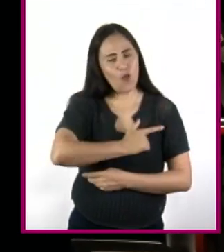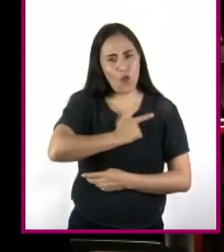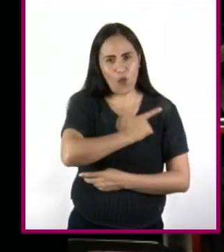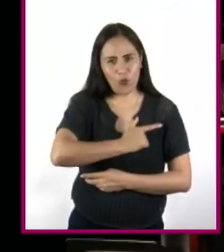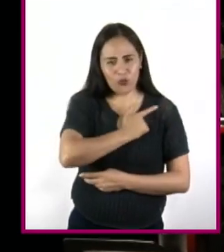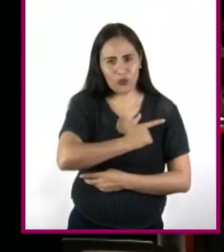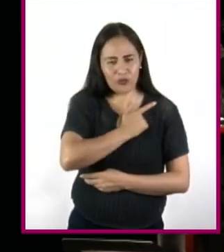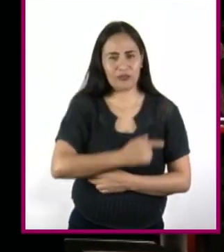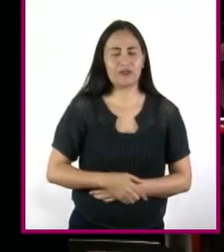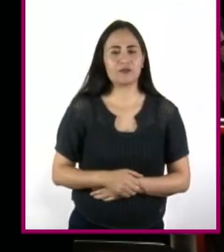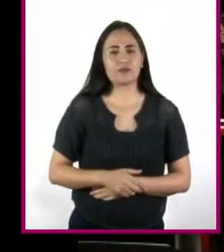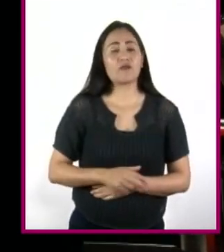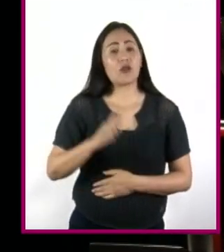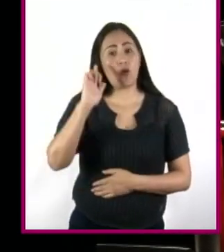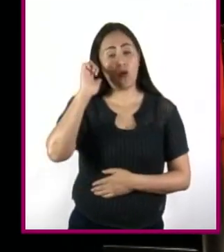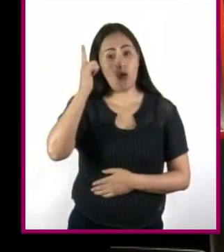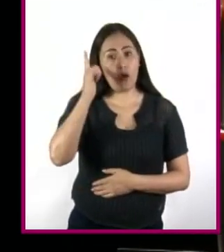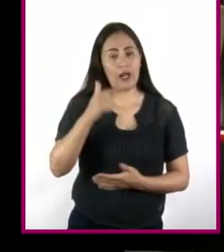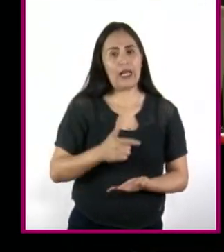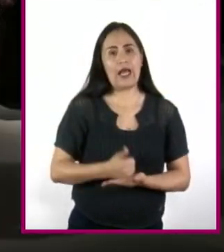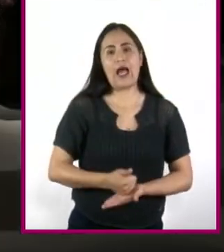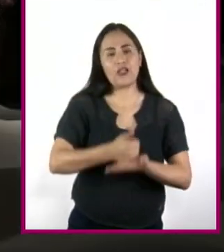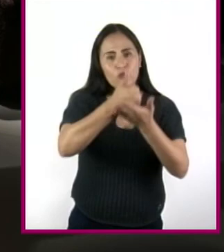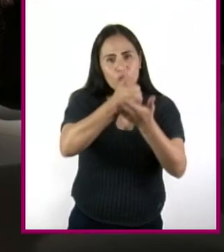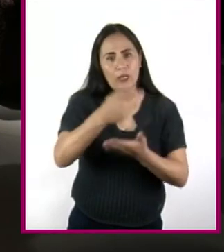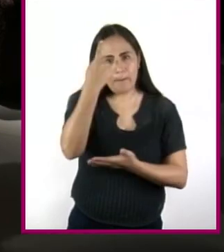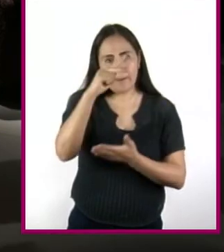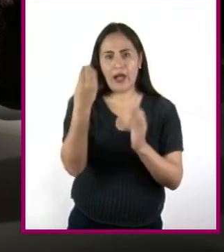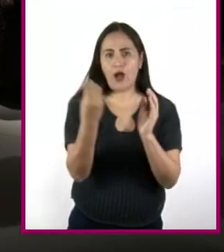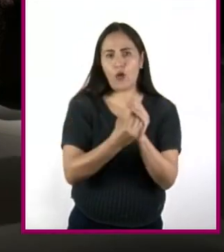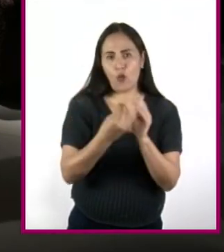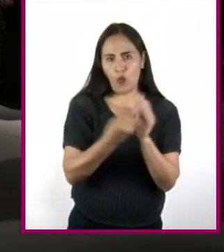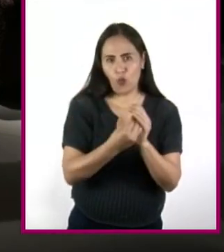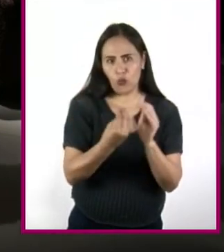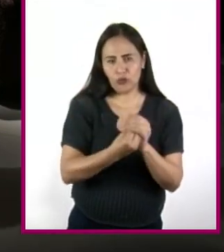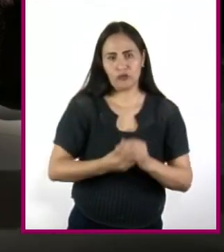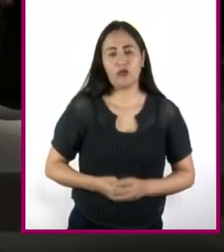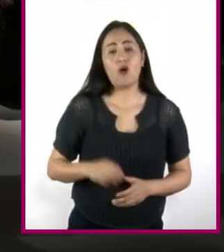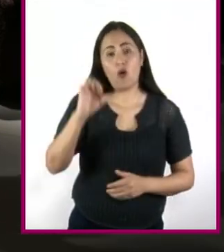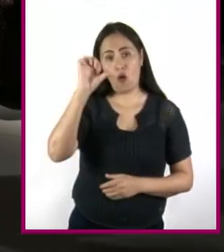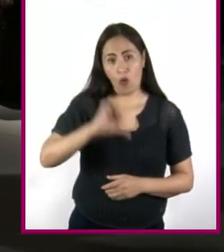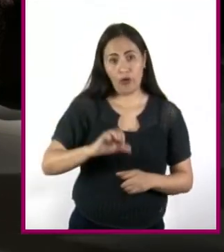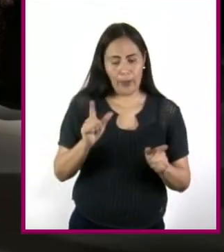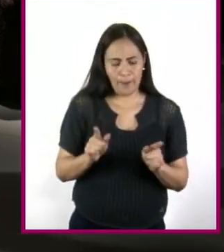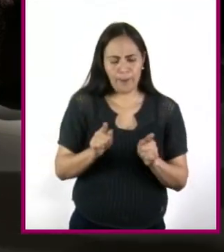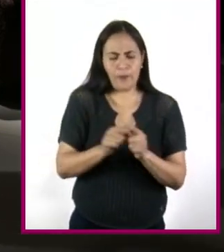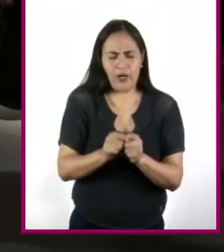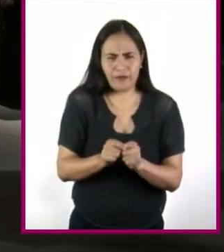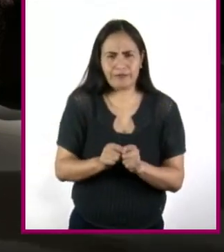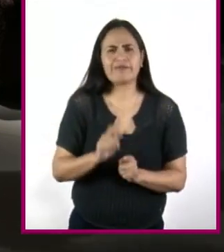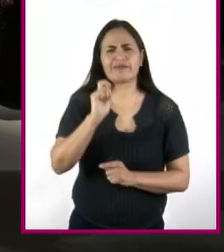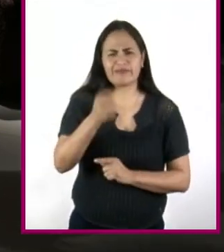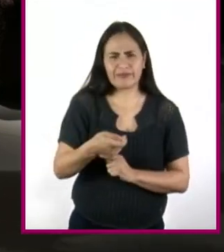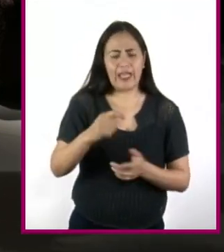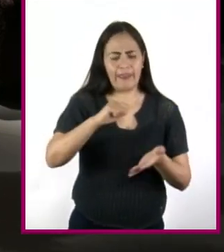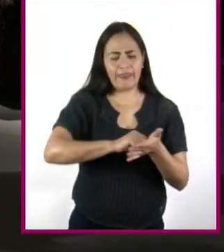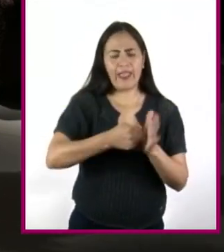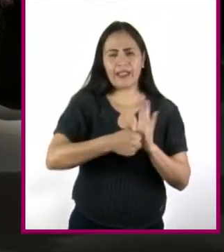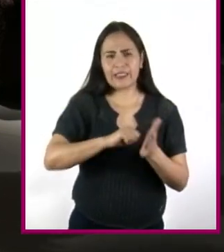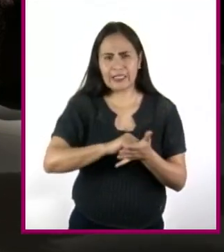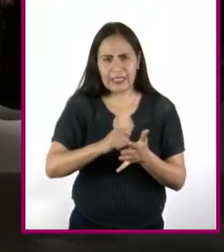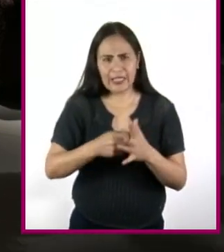utilizarlo como herramienta de apoyo para sus clases. Para cerrar con el programa de hoy, revisemos qué técnicas y